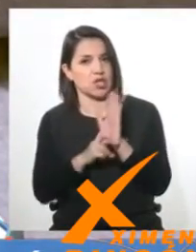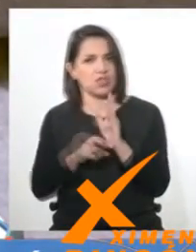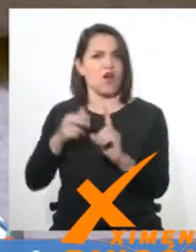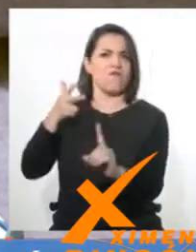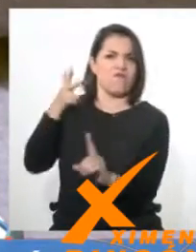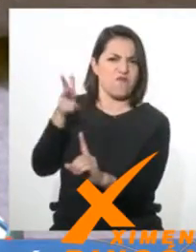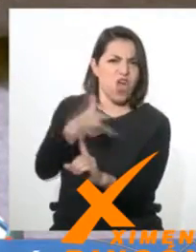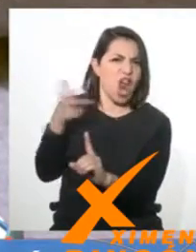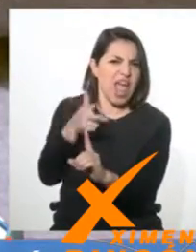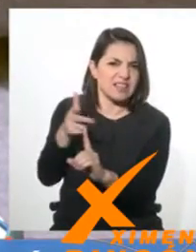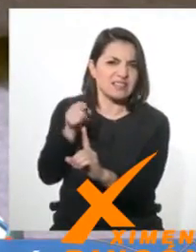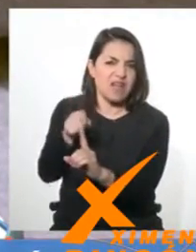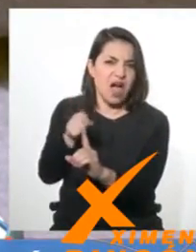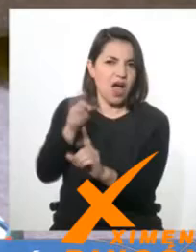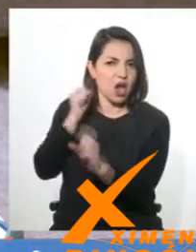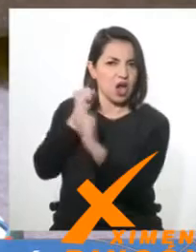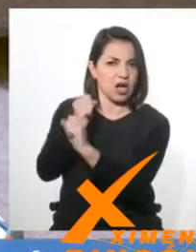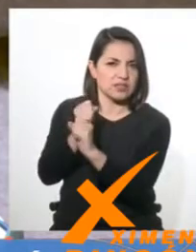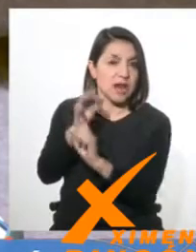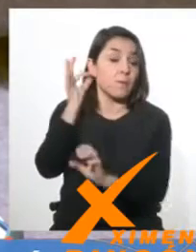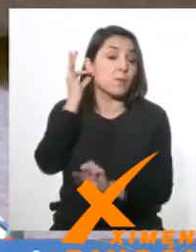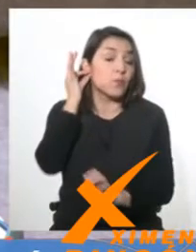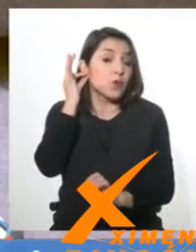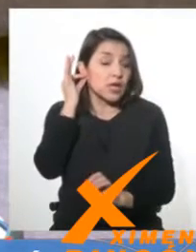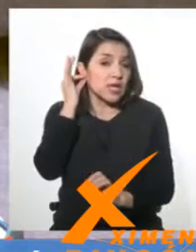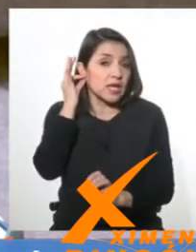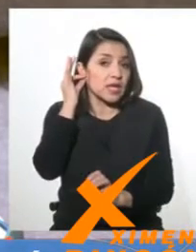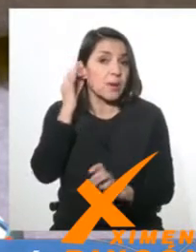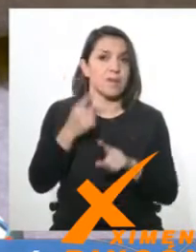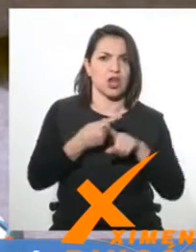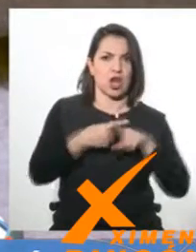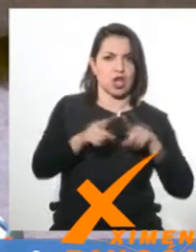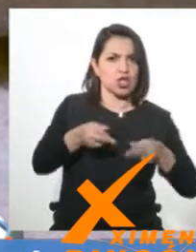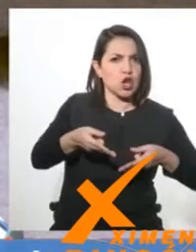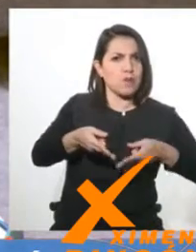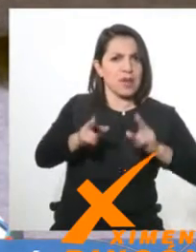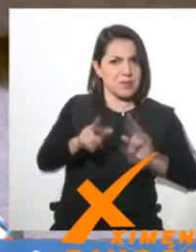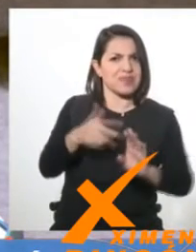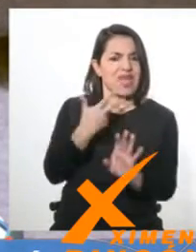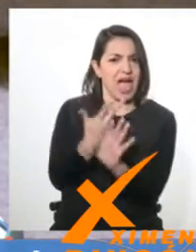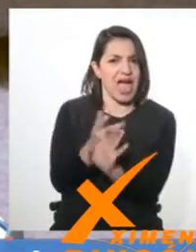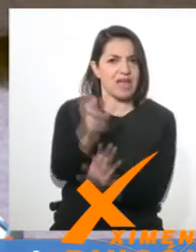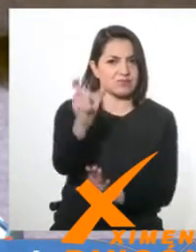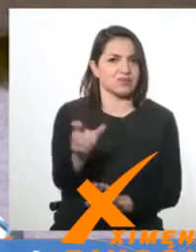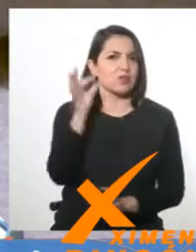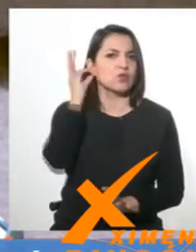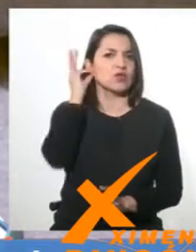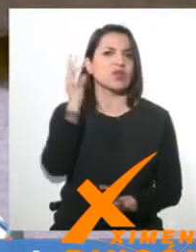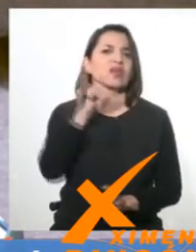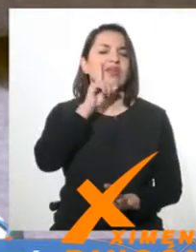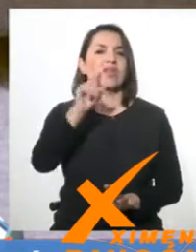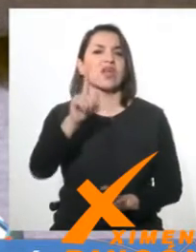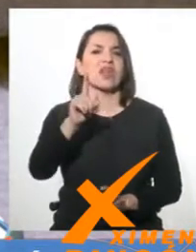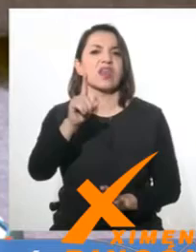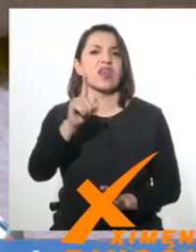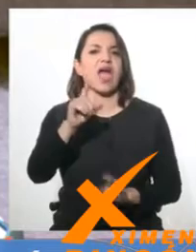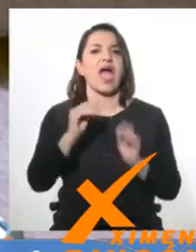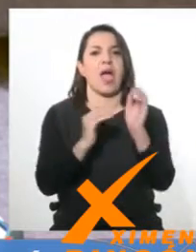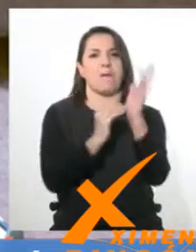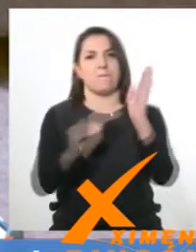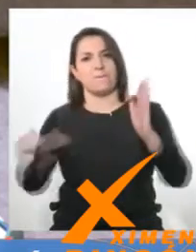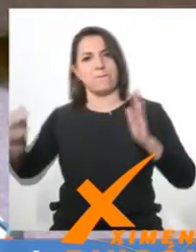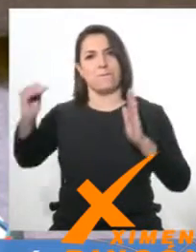mujeres. Pero el otro, que permite que exista esa mujer, es el abuso de poder. Y creo que eso es algo